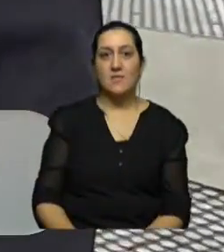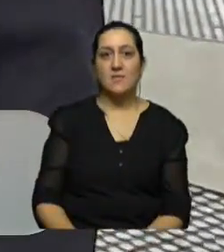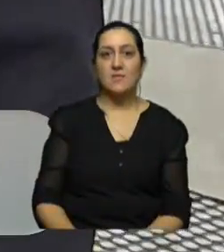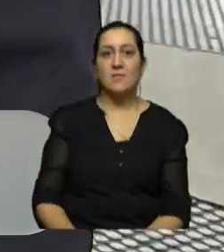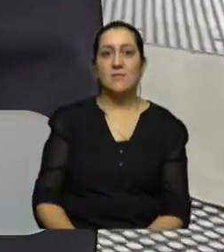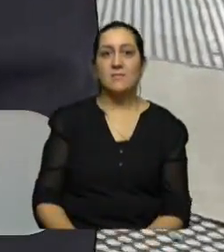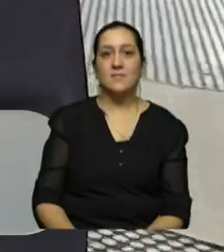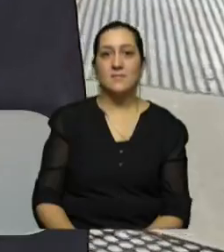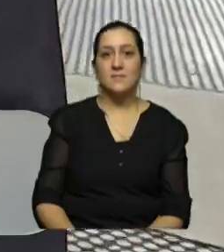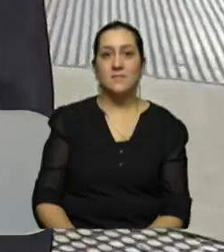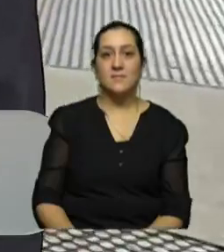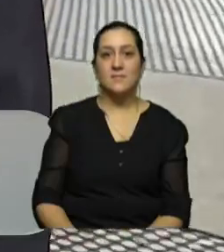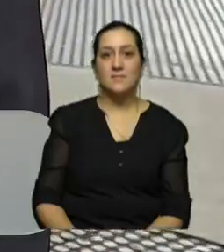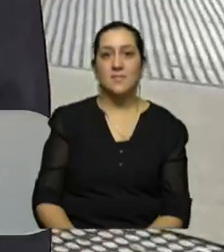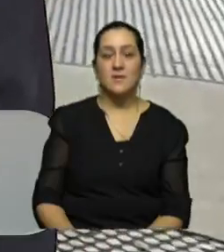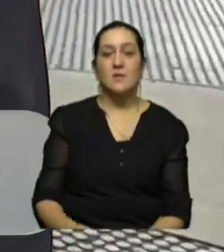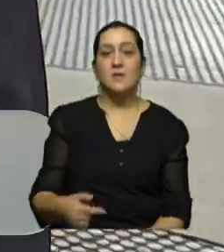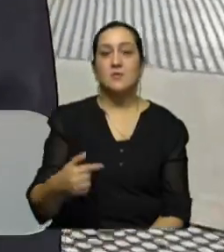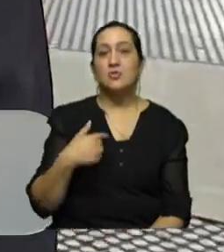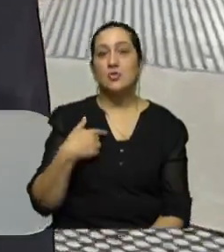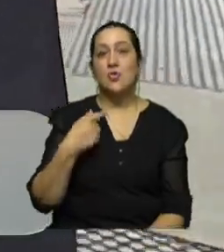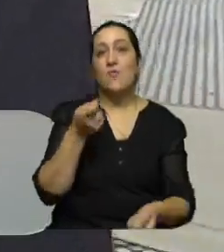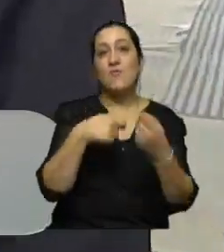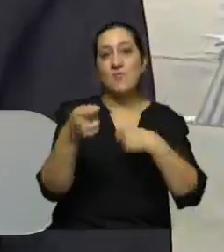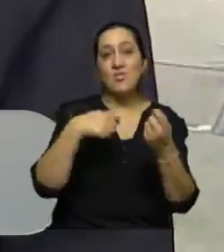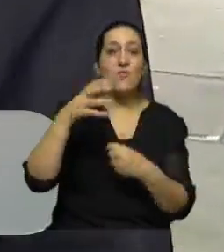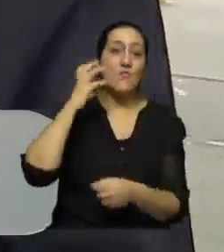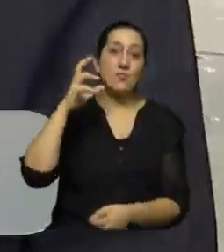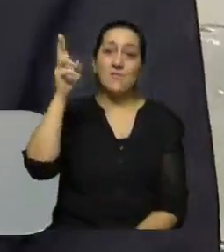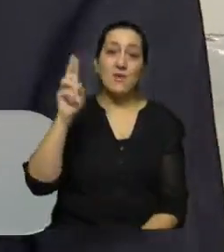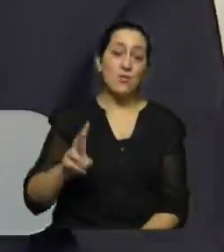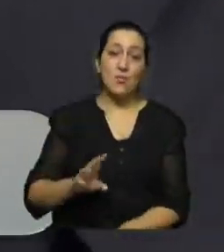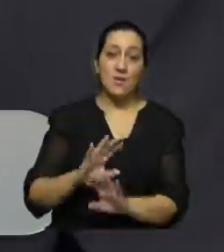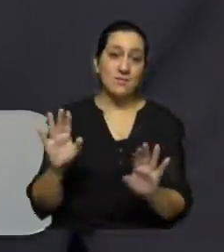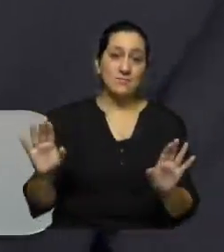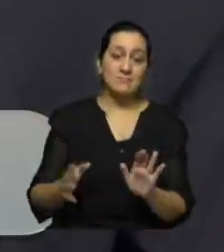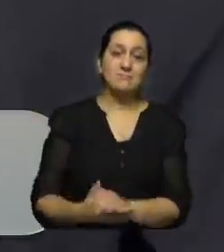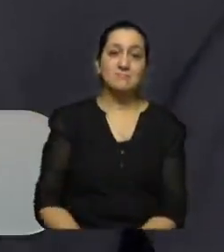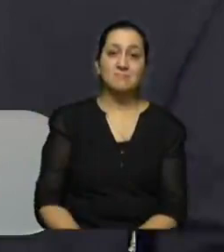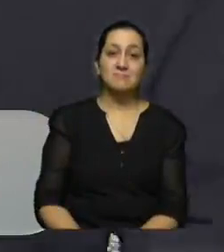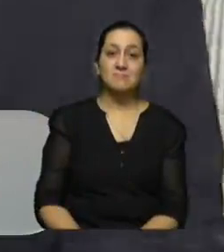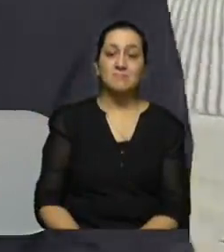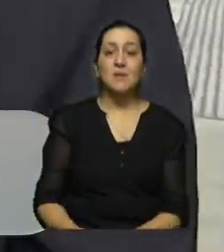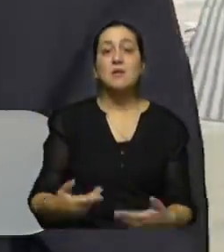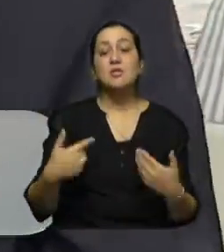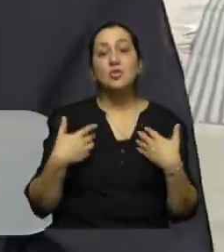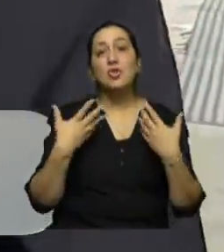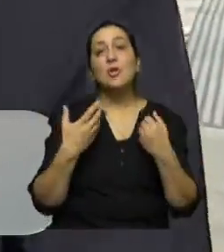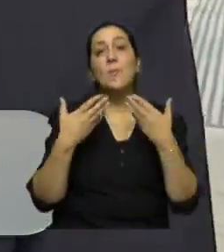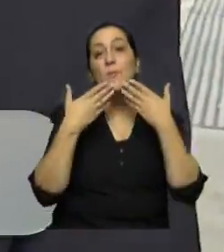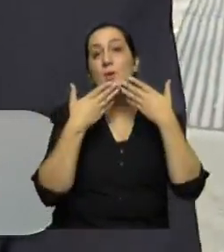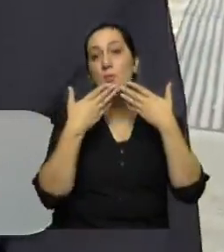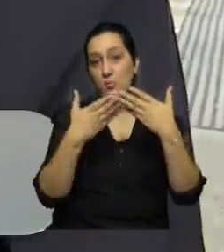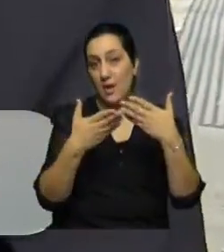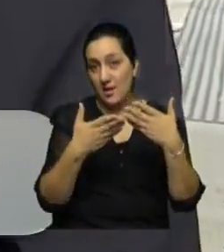¿Viste cómo es? Yo estoy para vender fruta y verdura. No más, claro, no. Vender fruta y verdura. Mire usted, caballero, yo le vengo a preguntar a usted a la